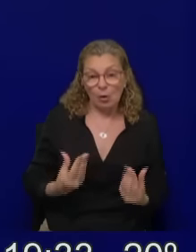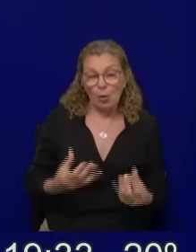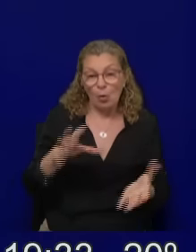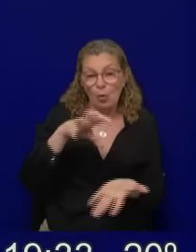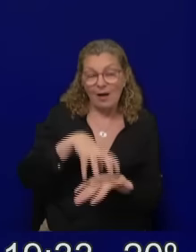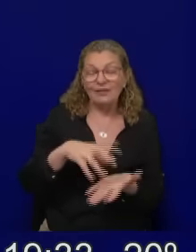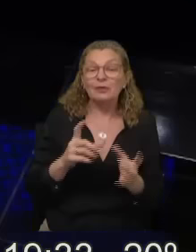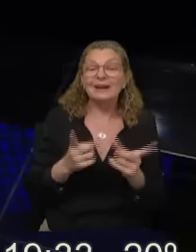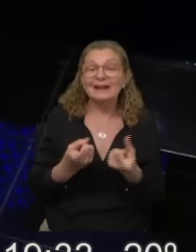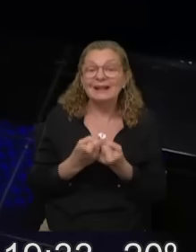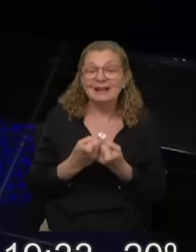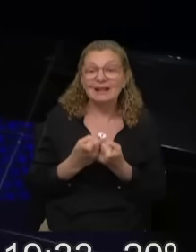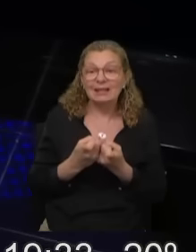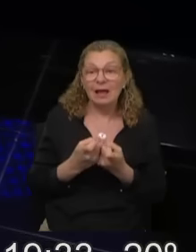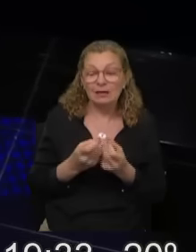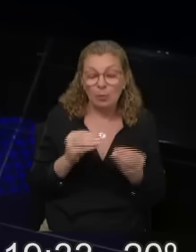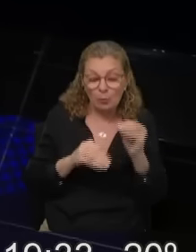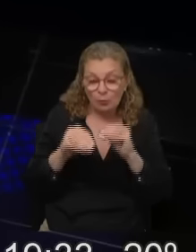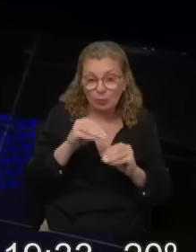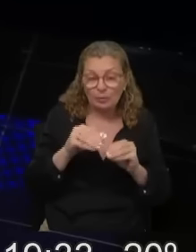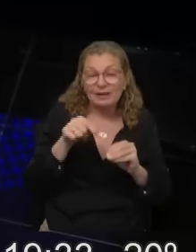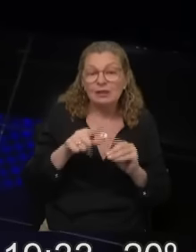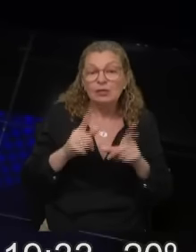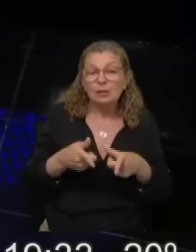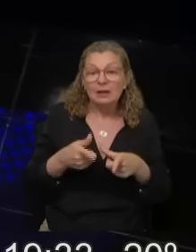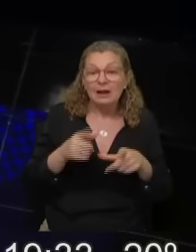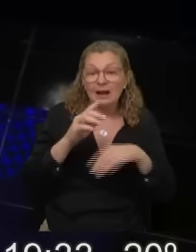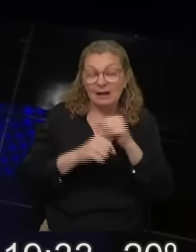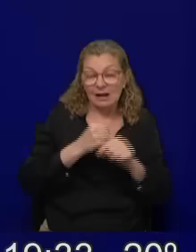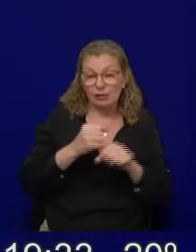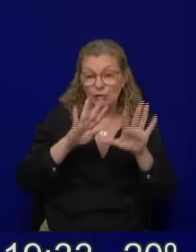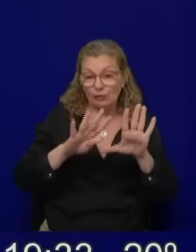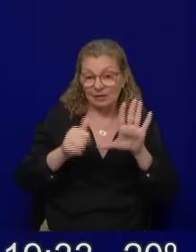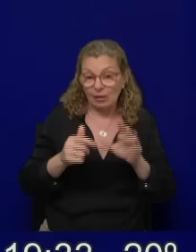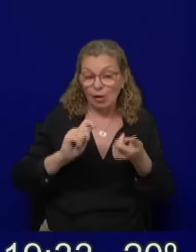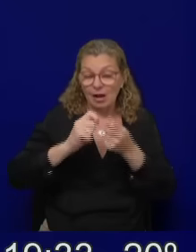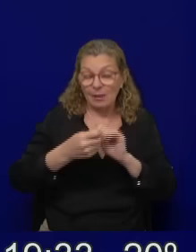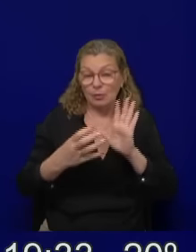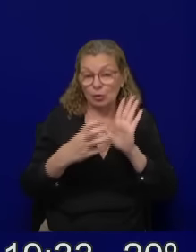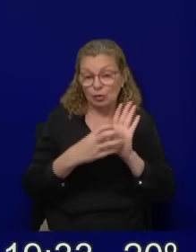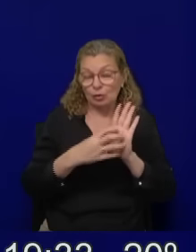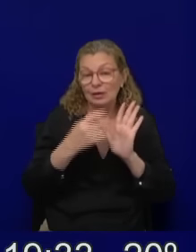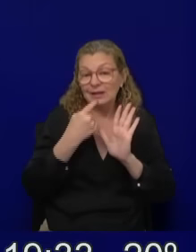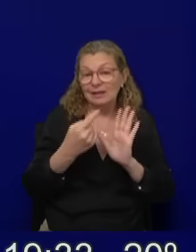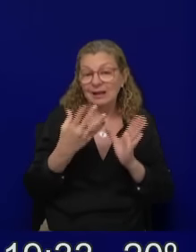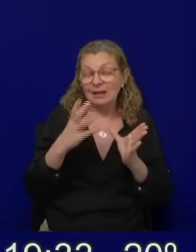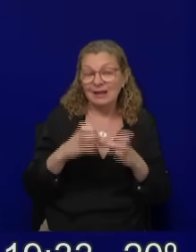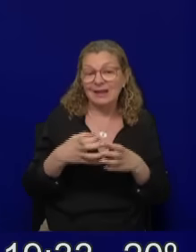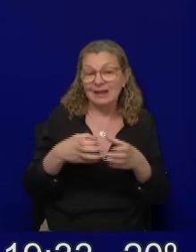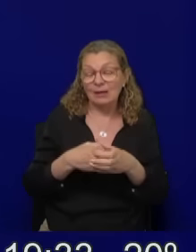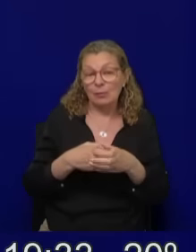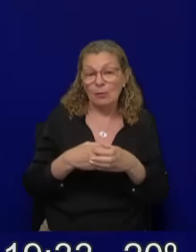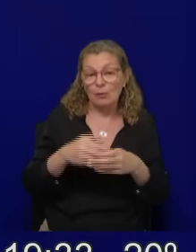una necesidad de ir confluyendo, y por eso también en el 96 se hizo esta reforma constitucional que incluyó el balotaje